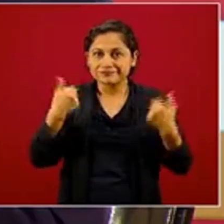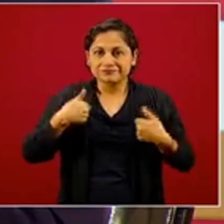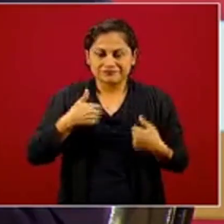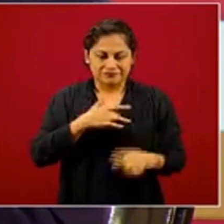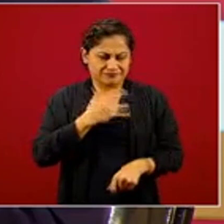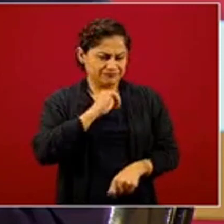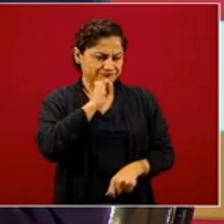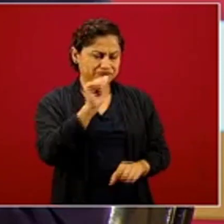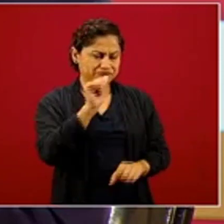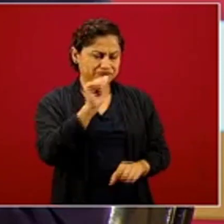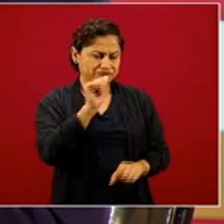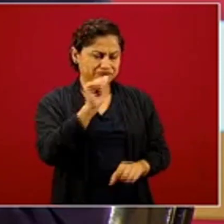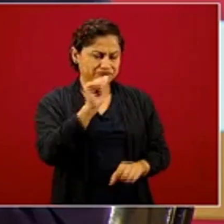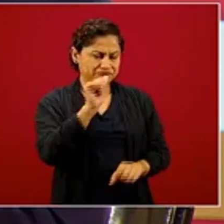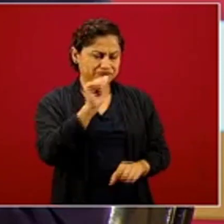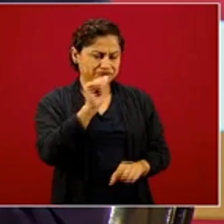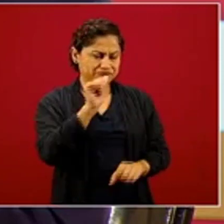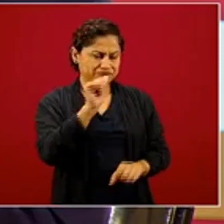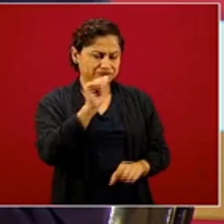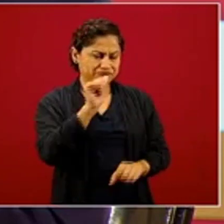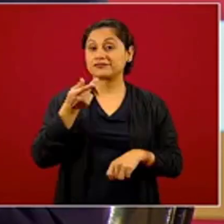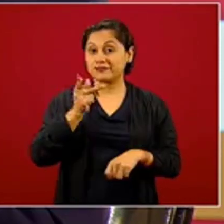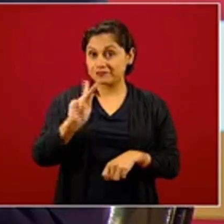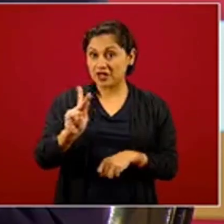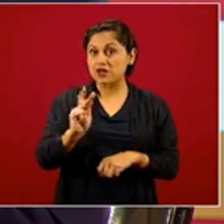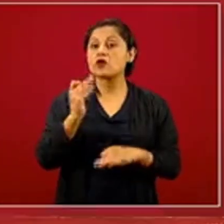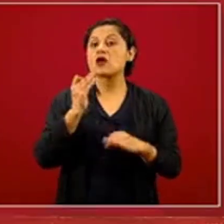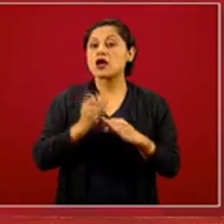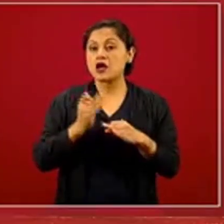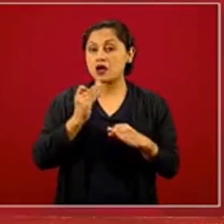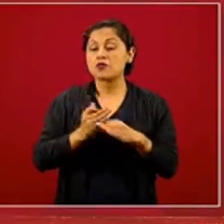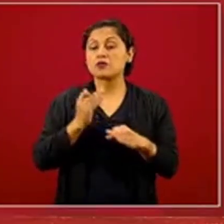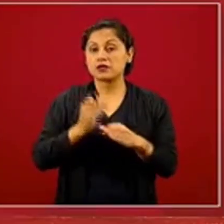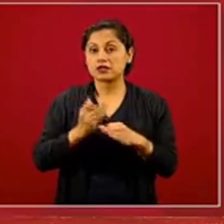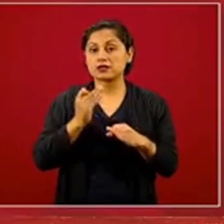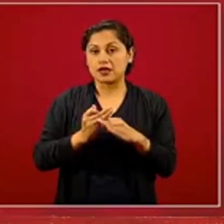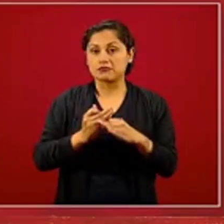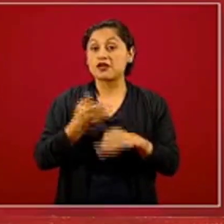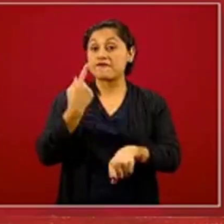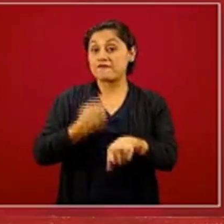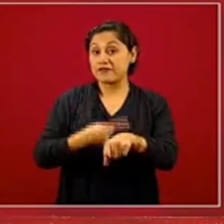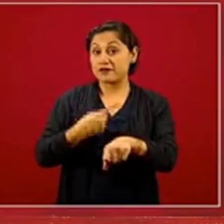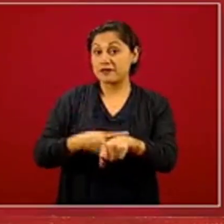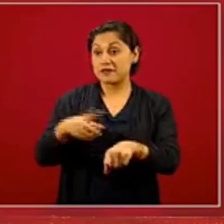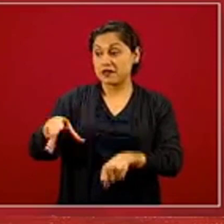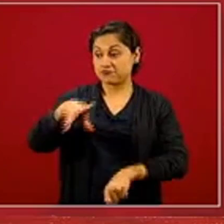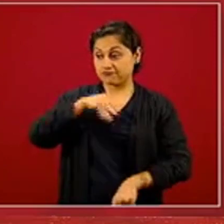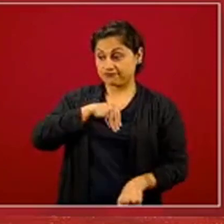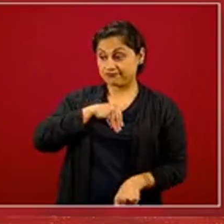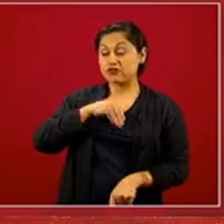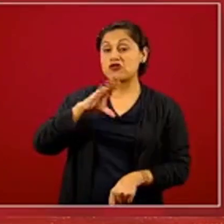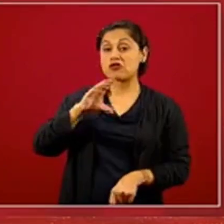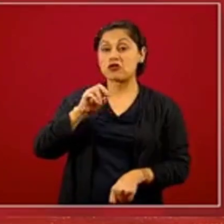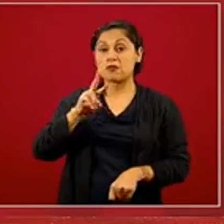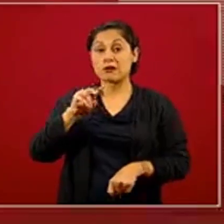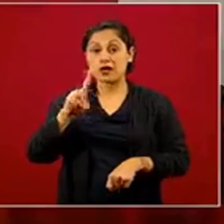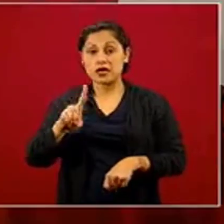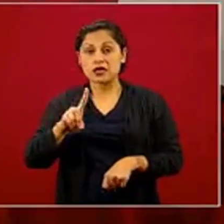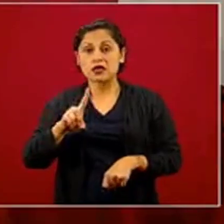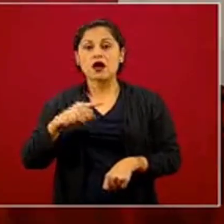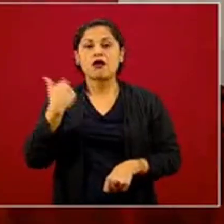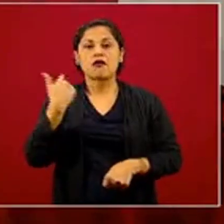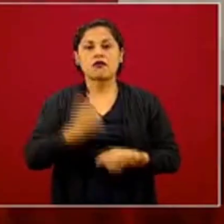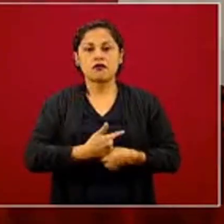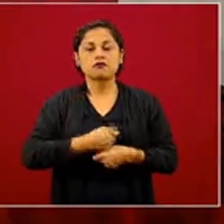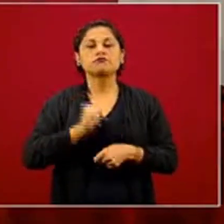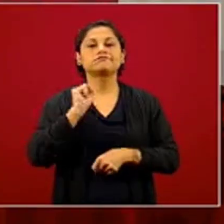hasta el momento en que, en el caso de esta epidemia, el propio COVID revela que tenían esas enfermedades. Entonces, como